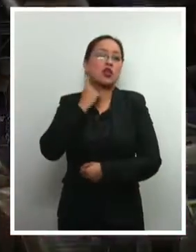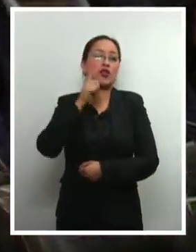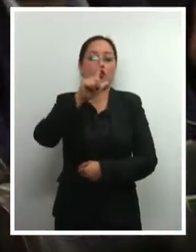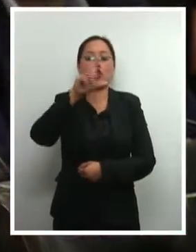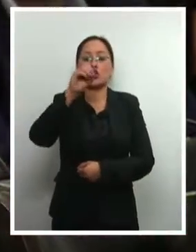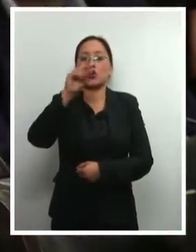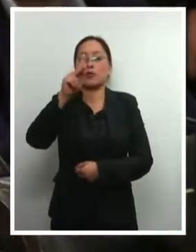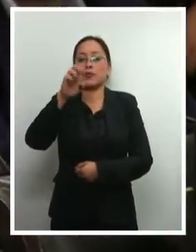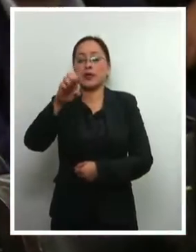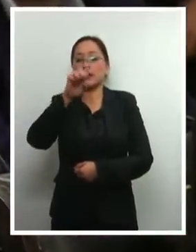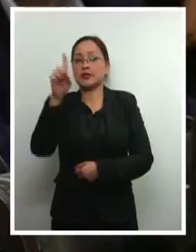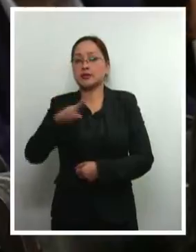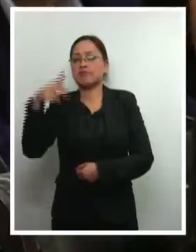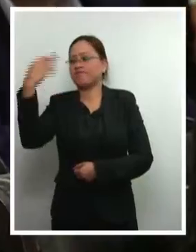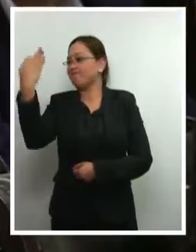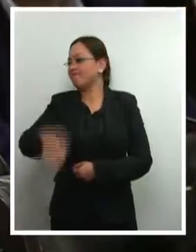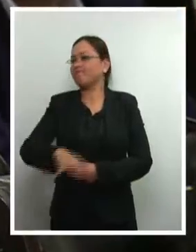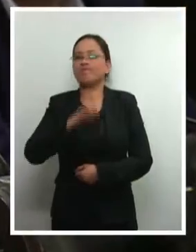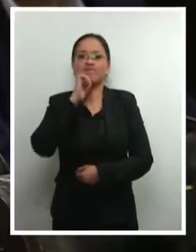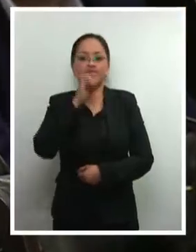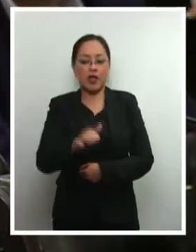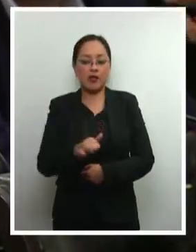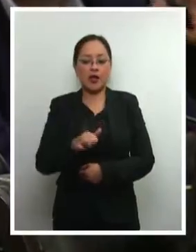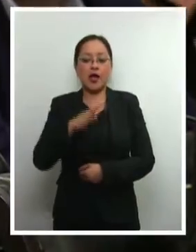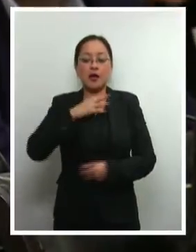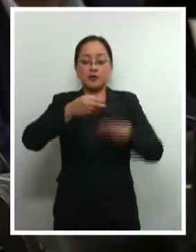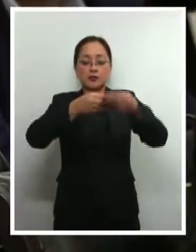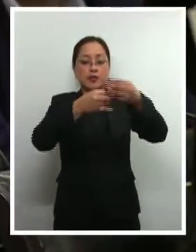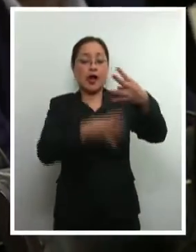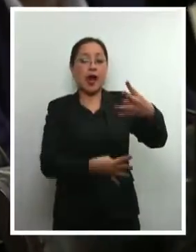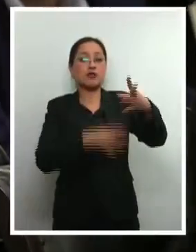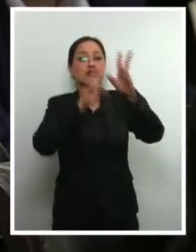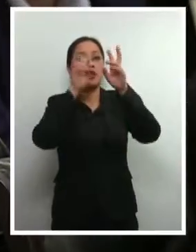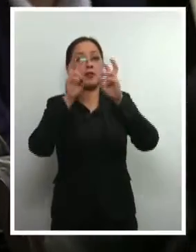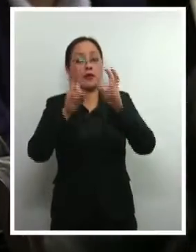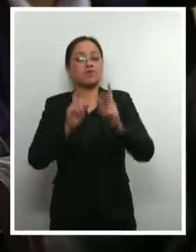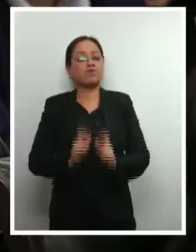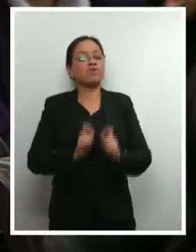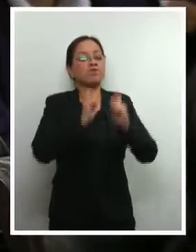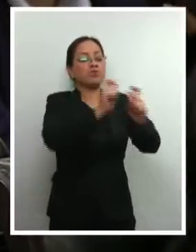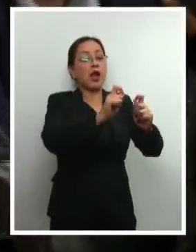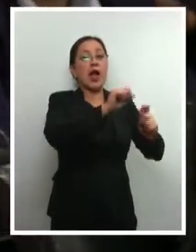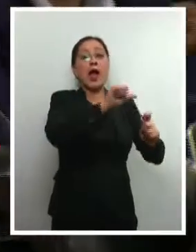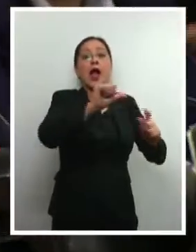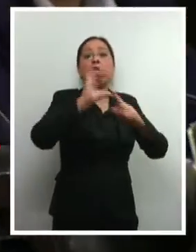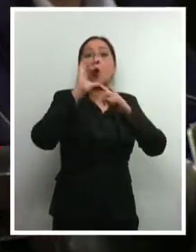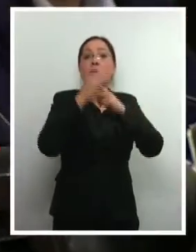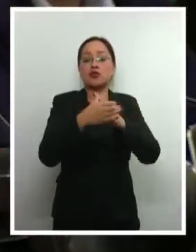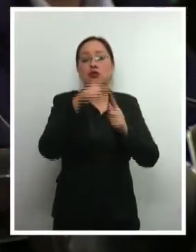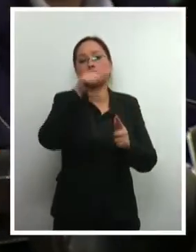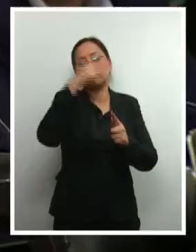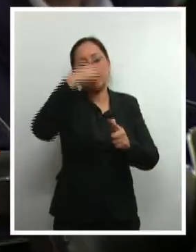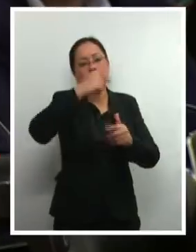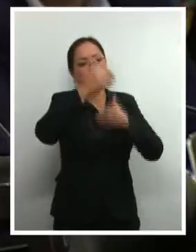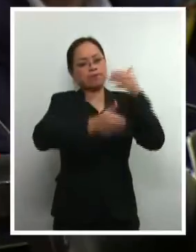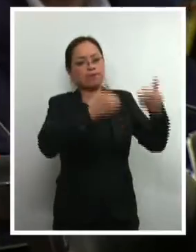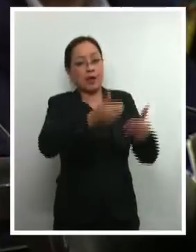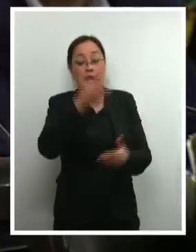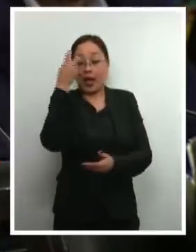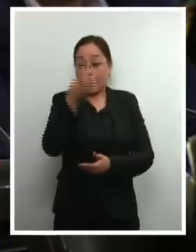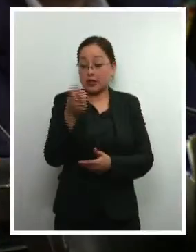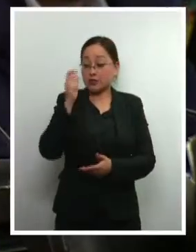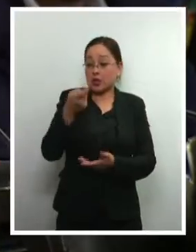López. Hay varios asuntos que se han regresado a comisiones. Es una práctica